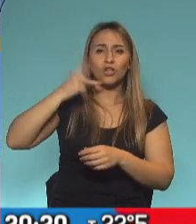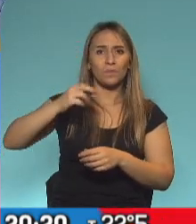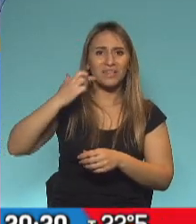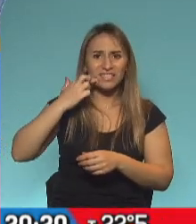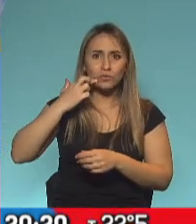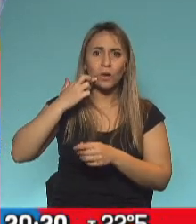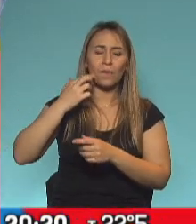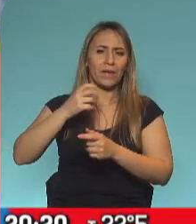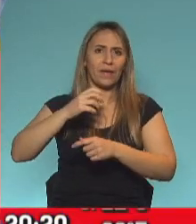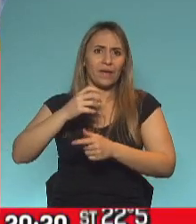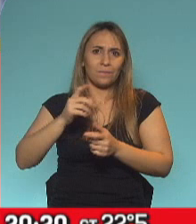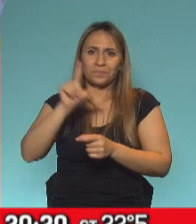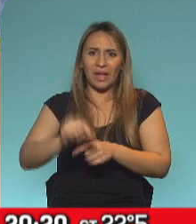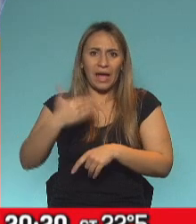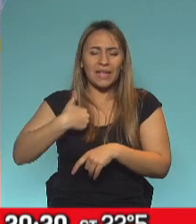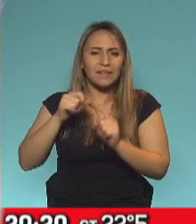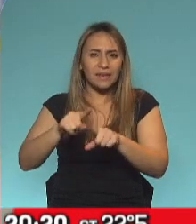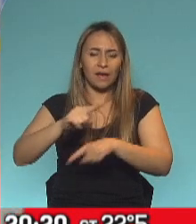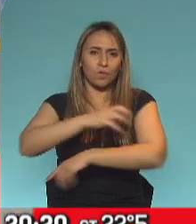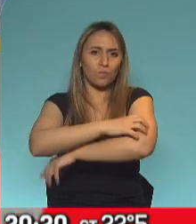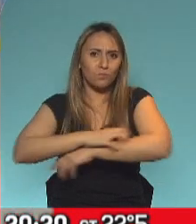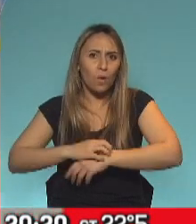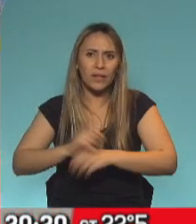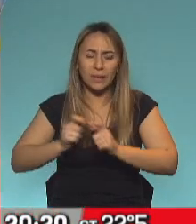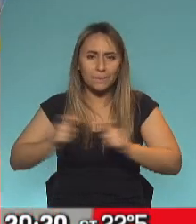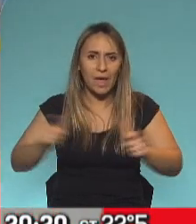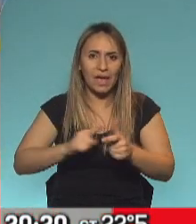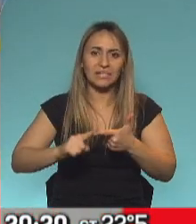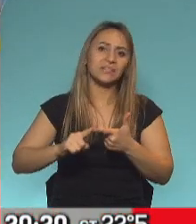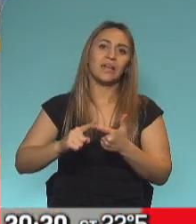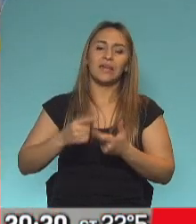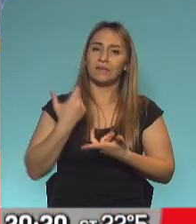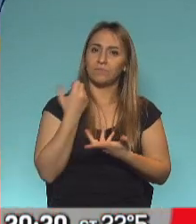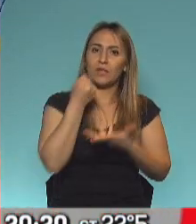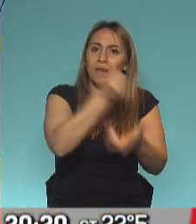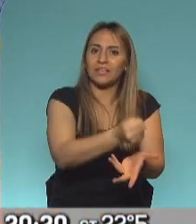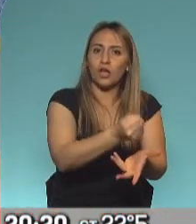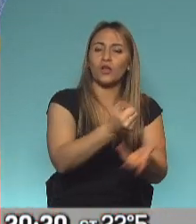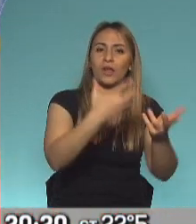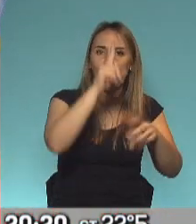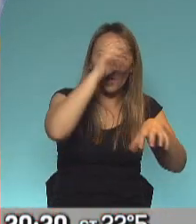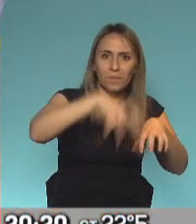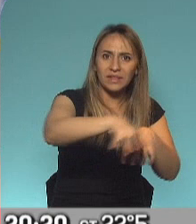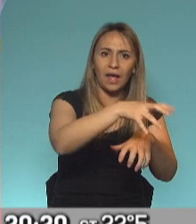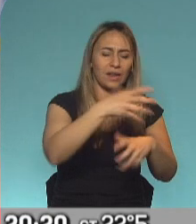pobreza, con destrucción prácticamente o desinversión del sistema público de salud.